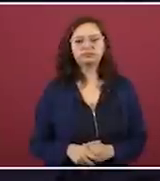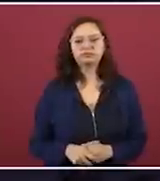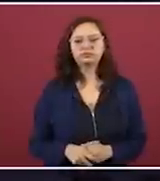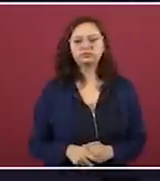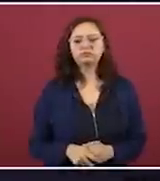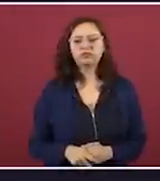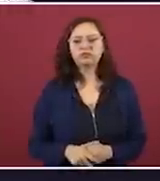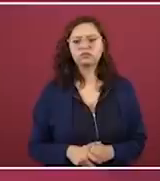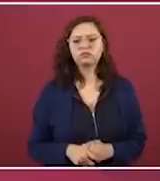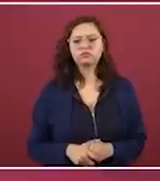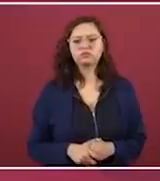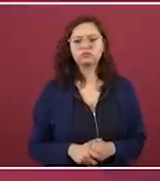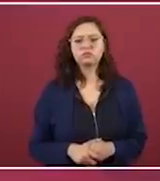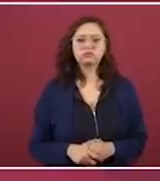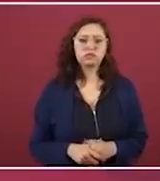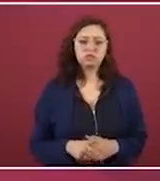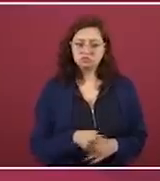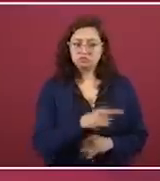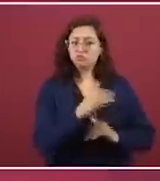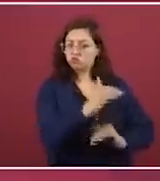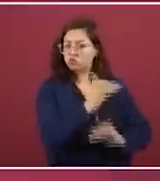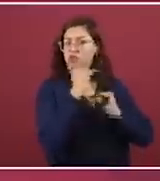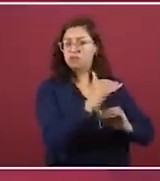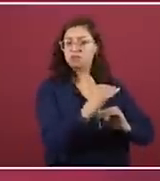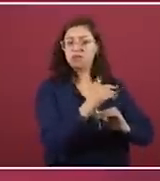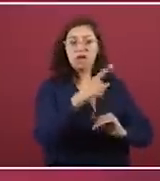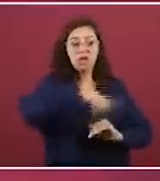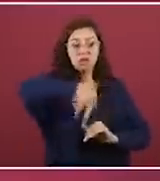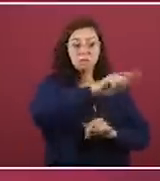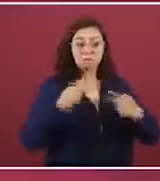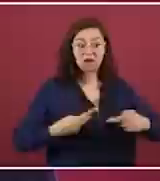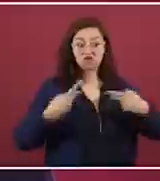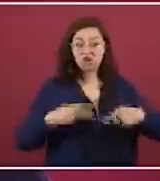limitaciones, no pueden maltratar a la gente,